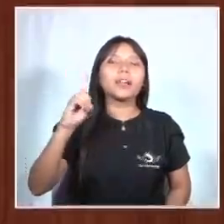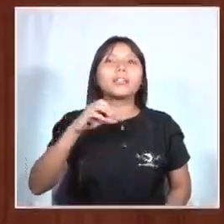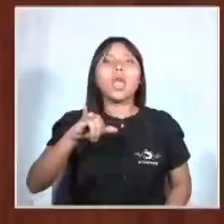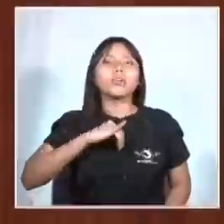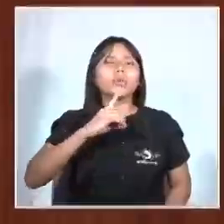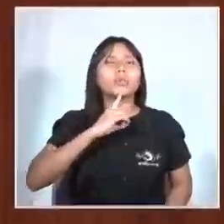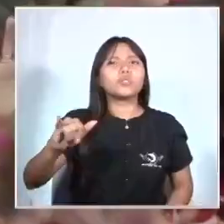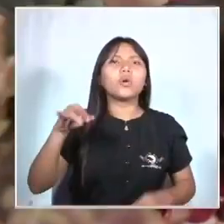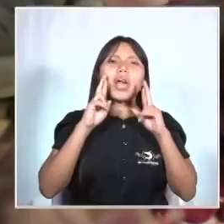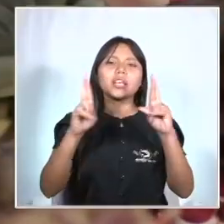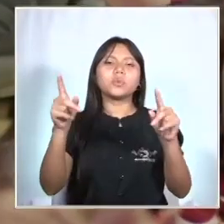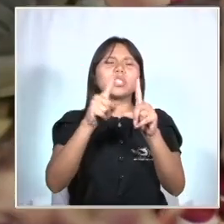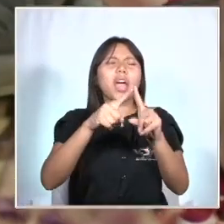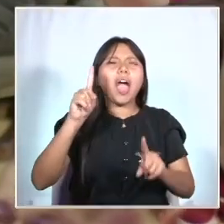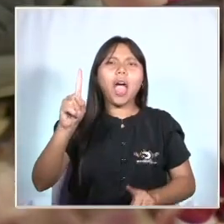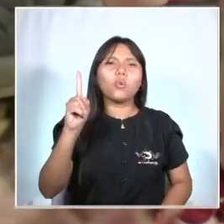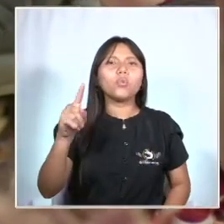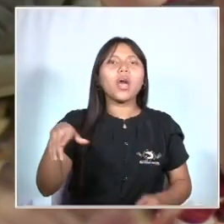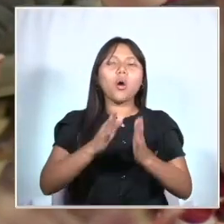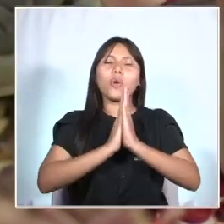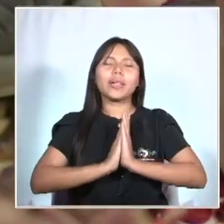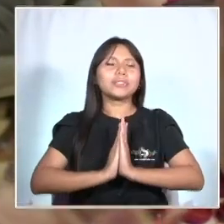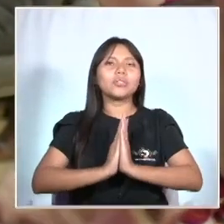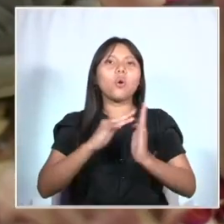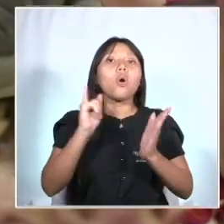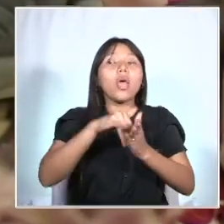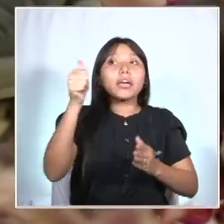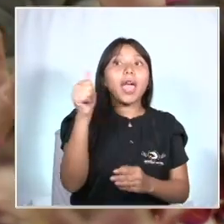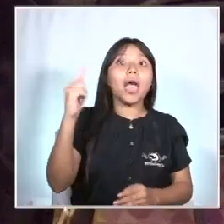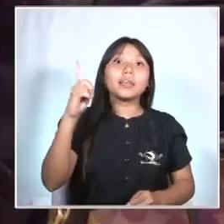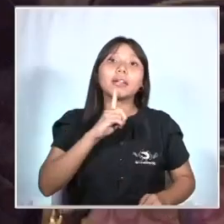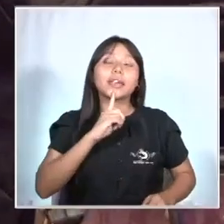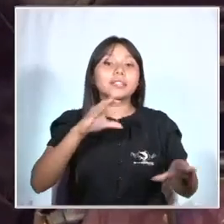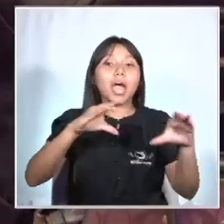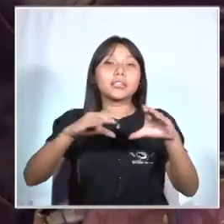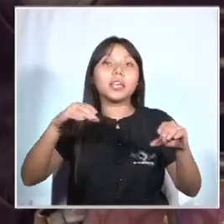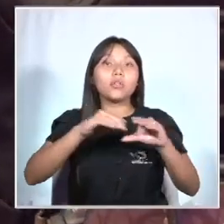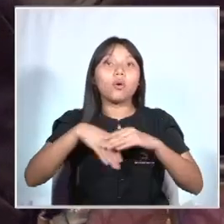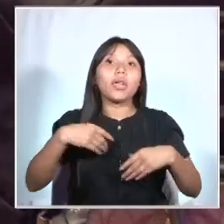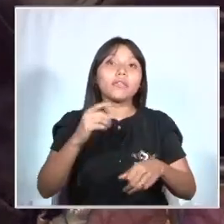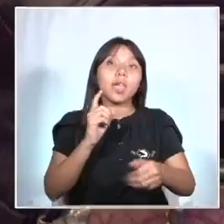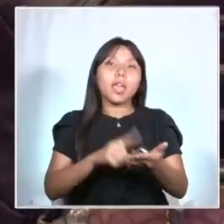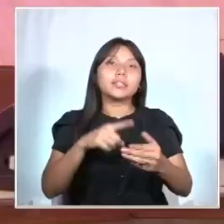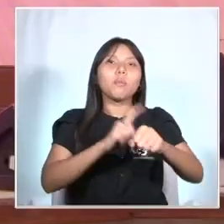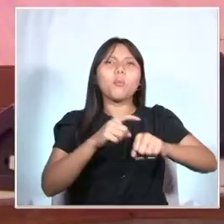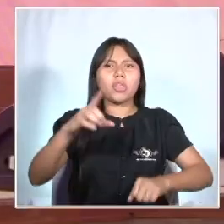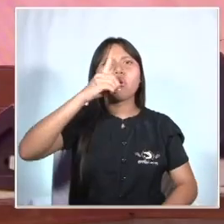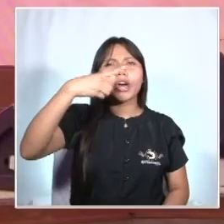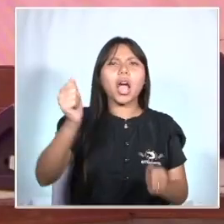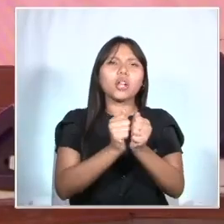la respuesta a una oración que alguien está haciendo en este momento. Diga